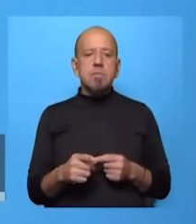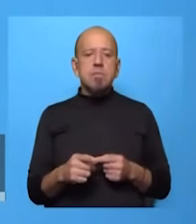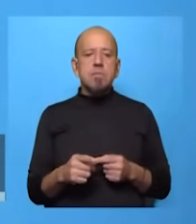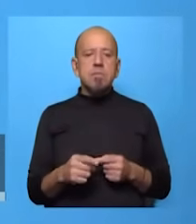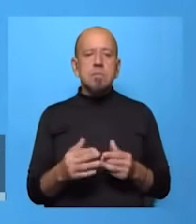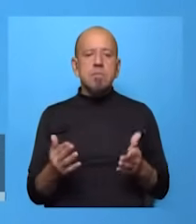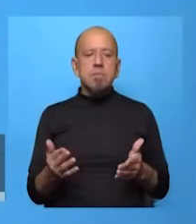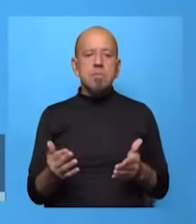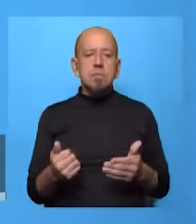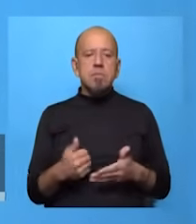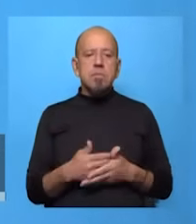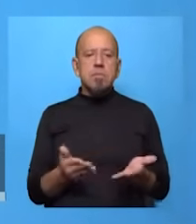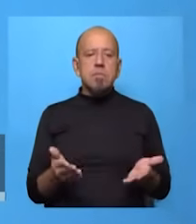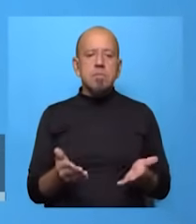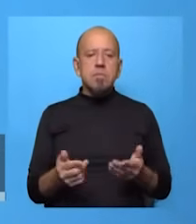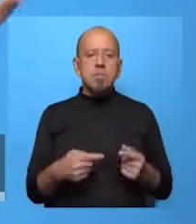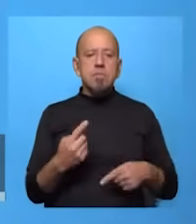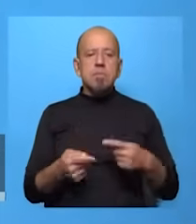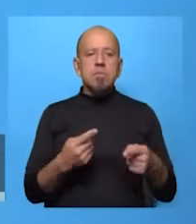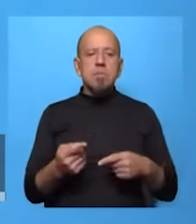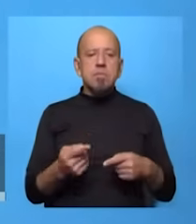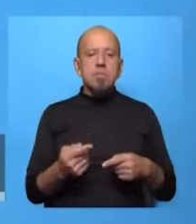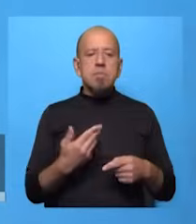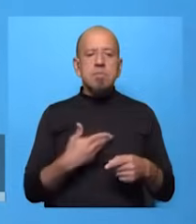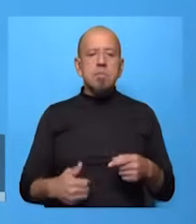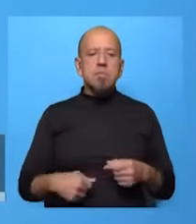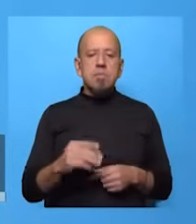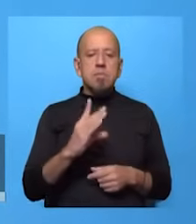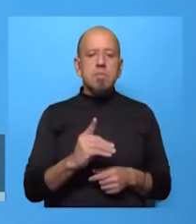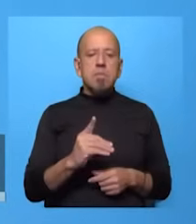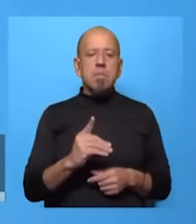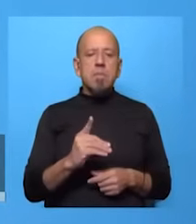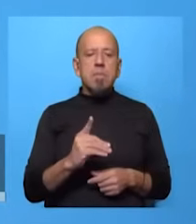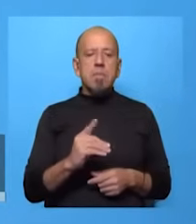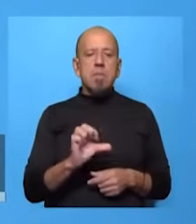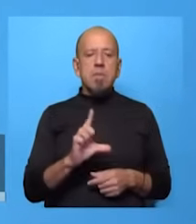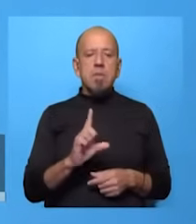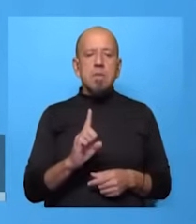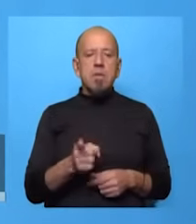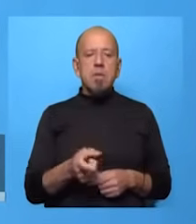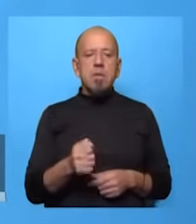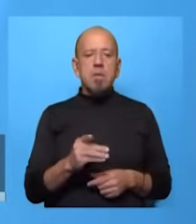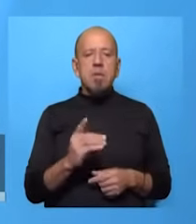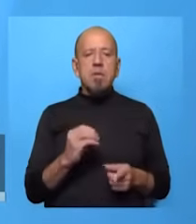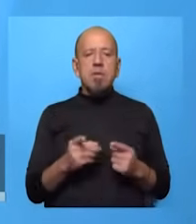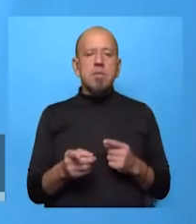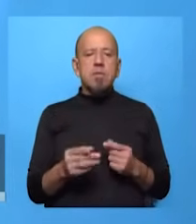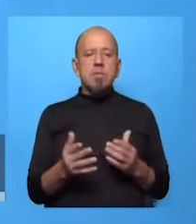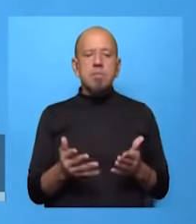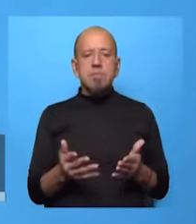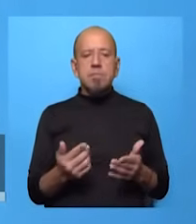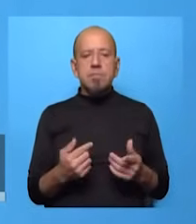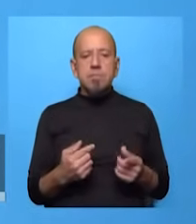al que se presenta como el continuador de este gobierno que es Álvaro Delgado No este y uno lo que ve más allá de